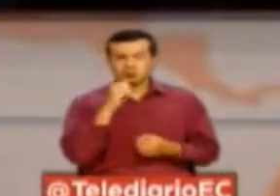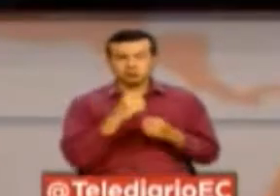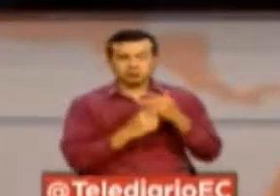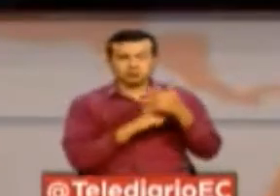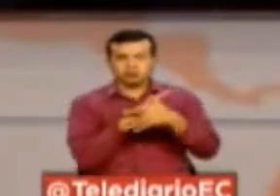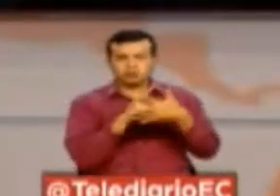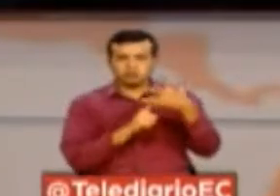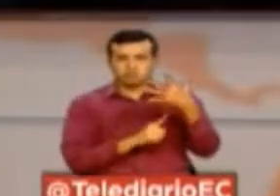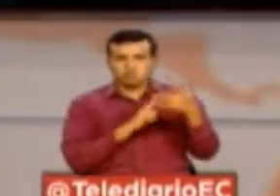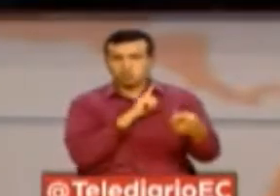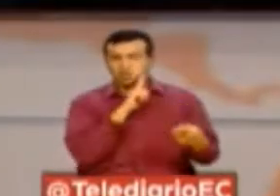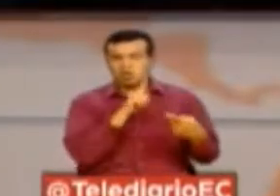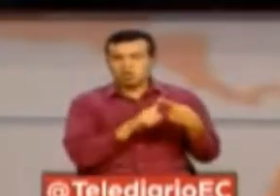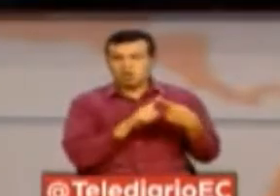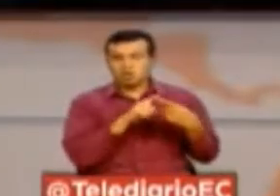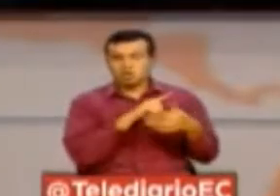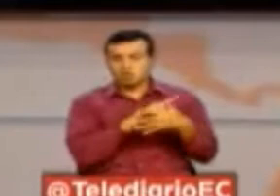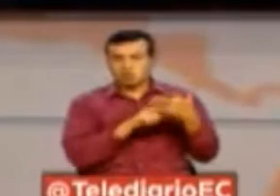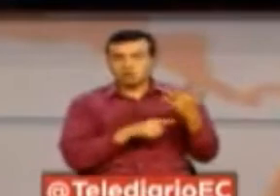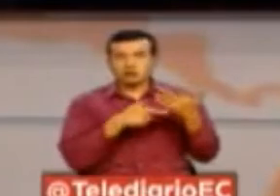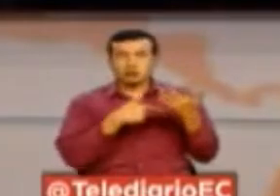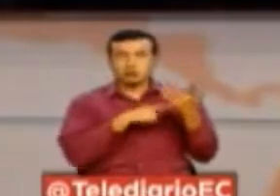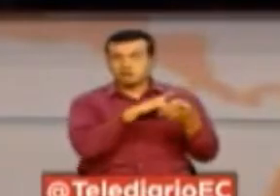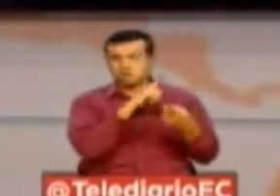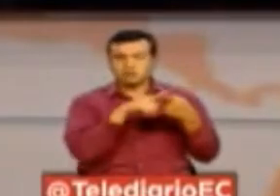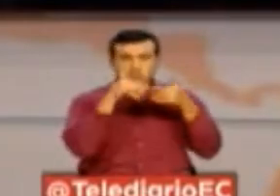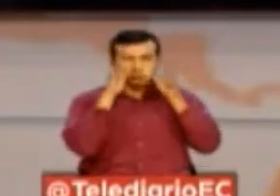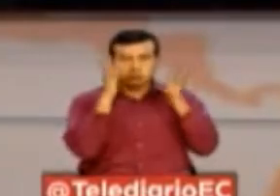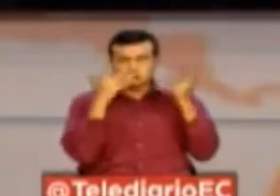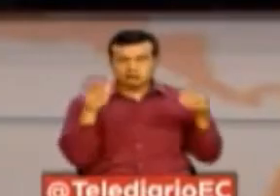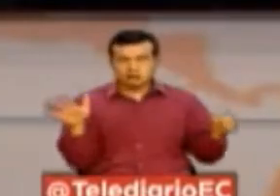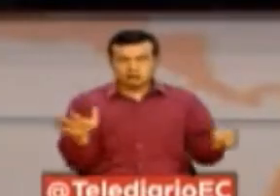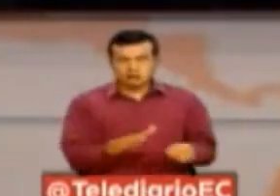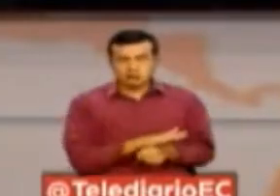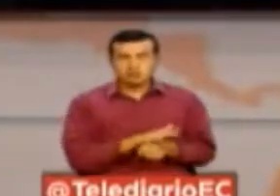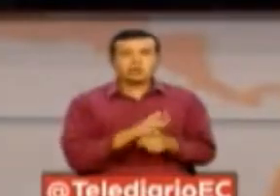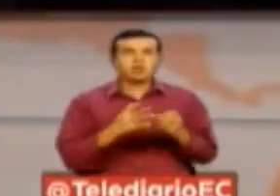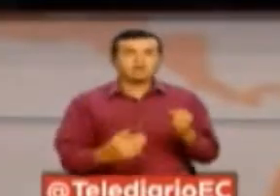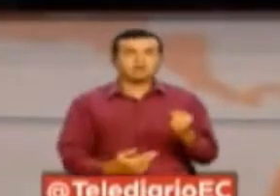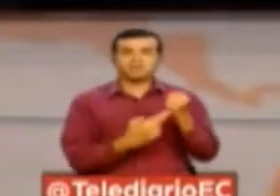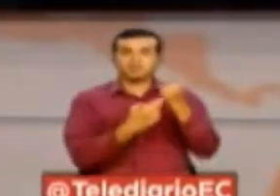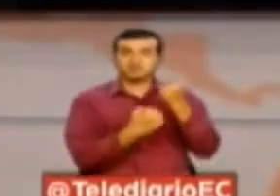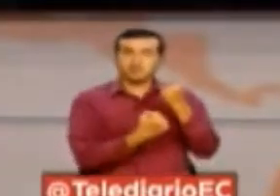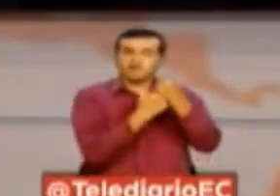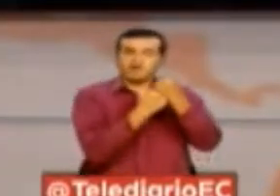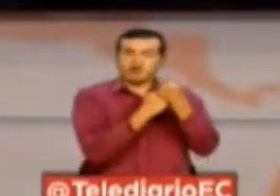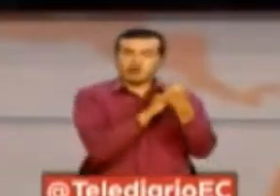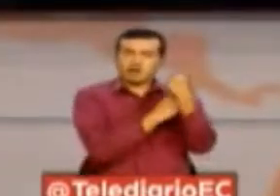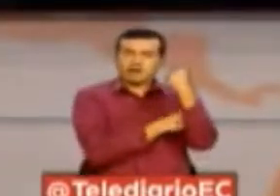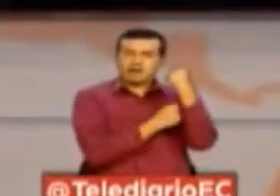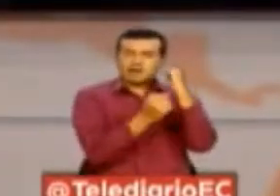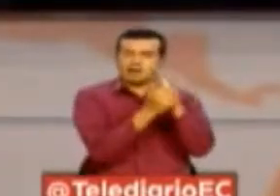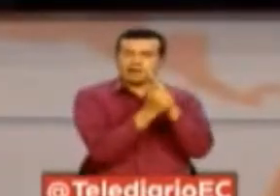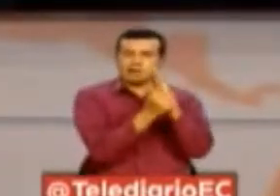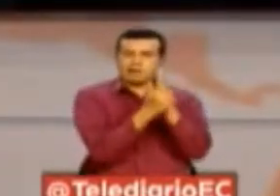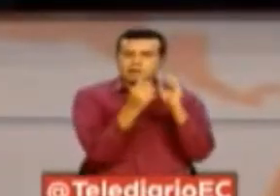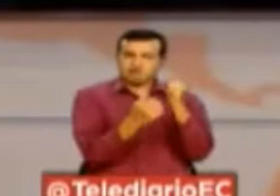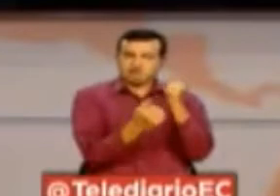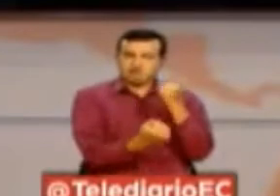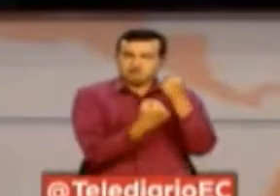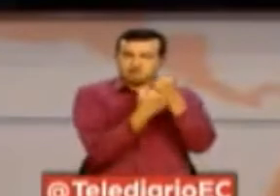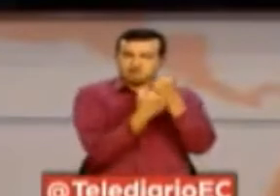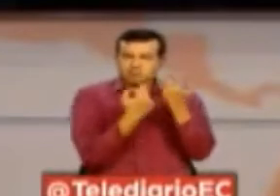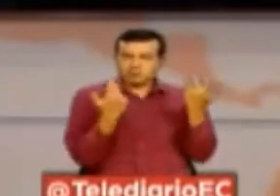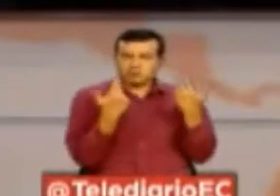cumplir la vamos a cumplir hasta terminar el año y el hecho de haber fortalecido estas capacidades de poder